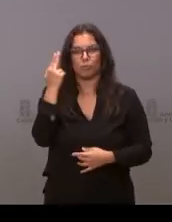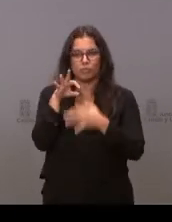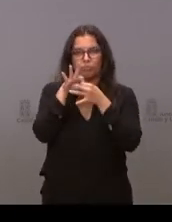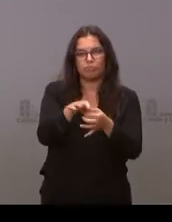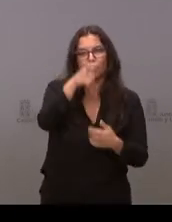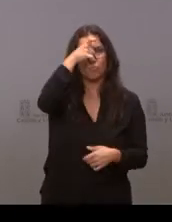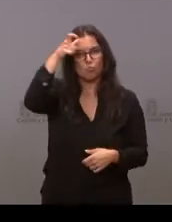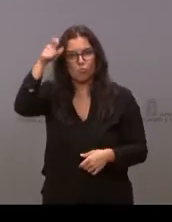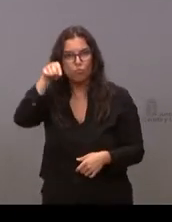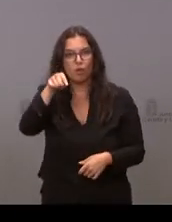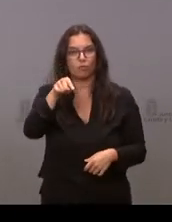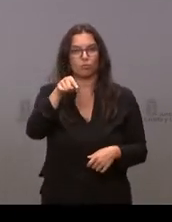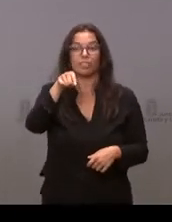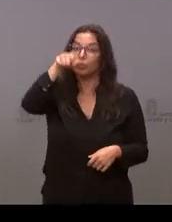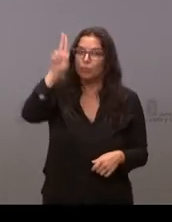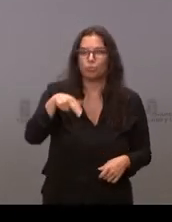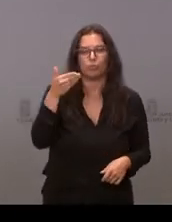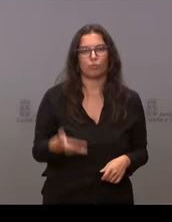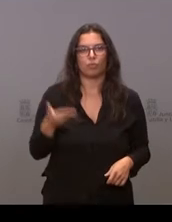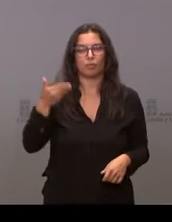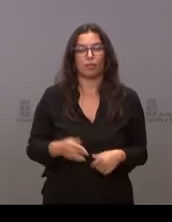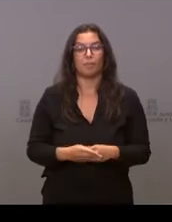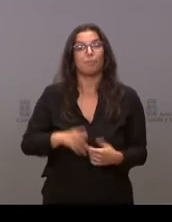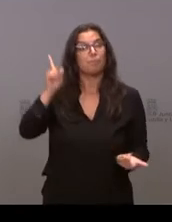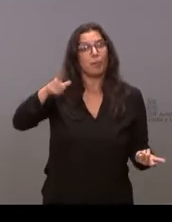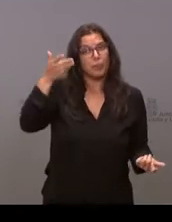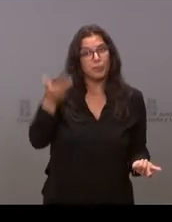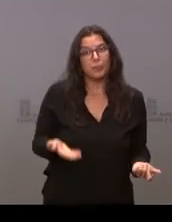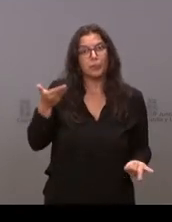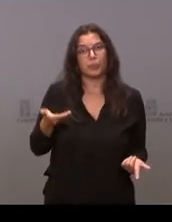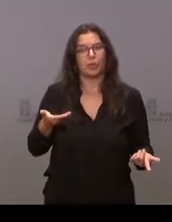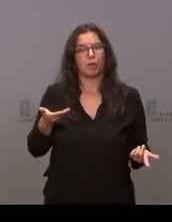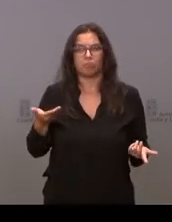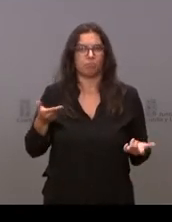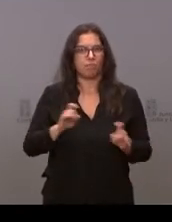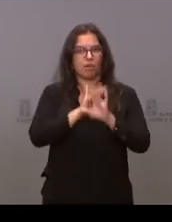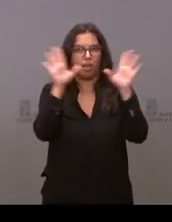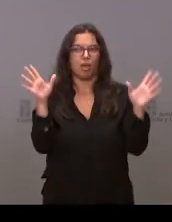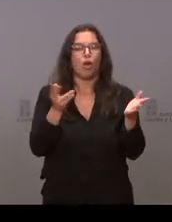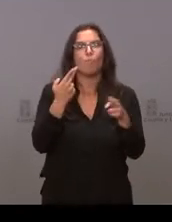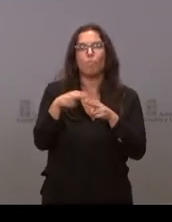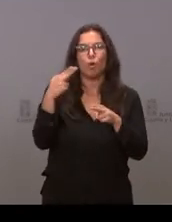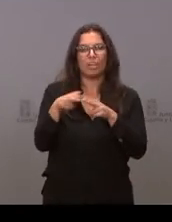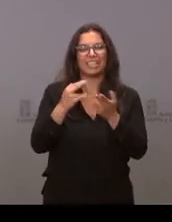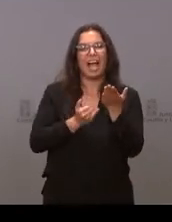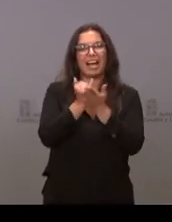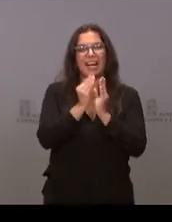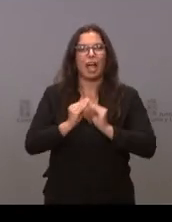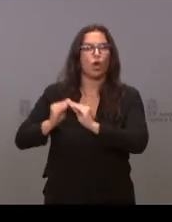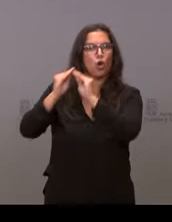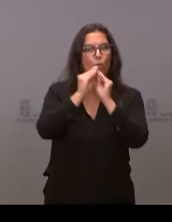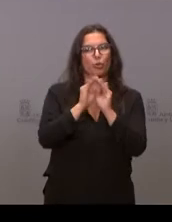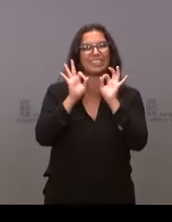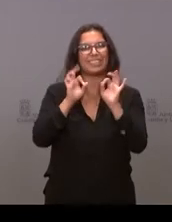rural. Y es fundamental. Como es fundamental, sin duda, la política agrícola común. Se decía hace un momento y